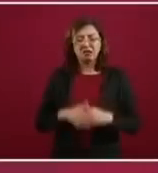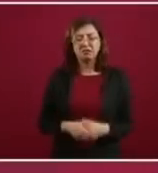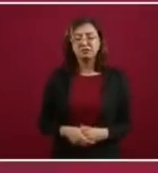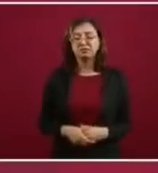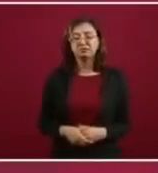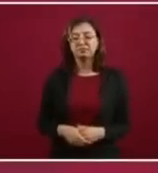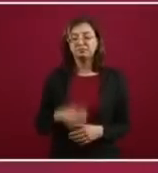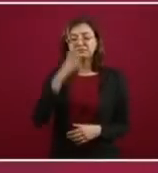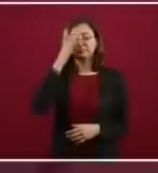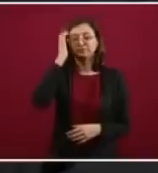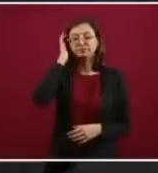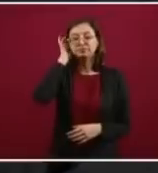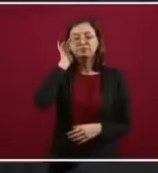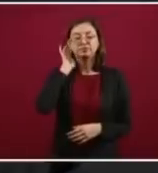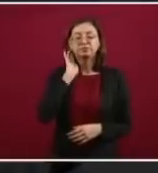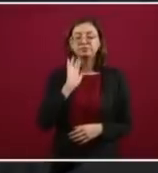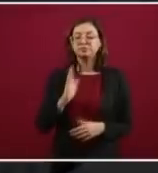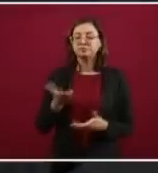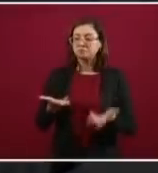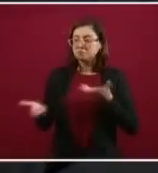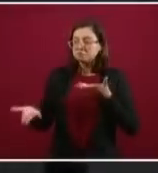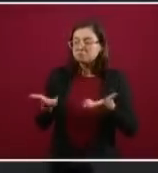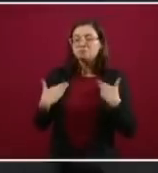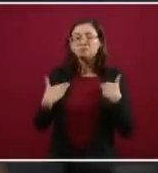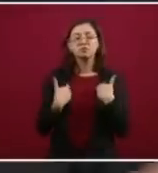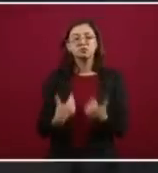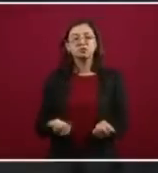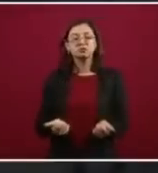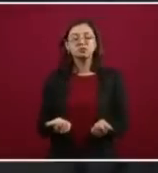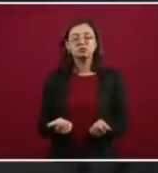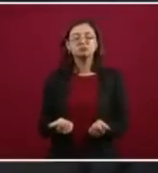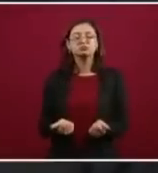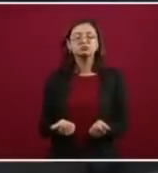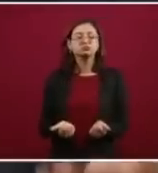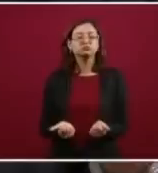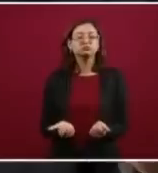y entendernos. ¿Cómo no voy yo a